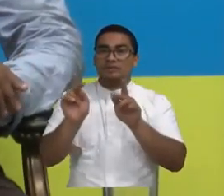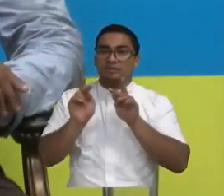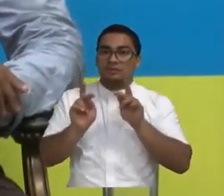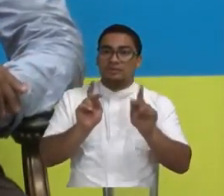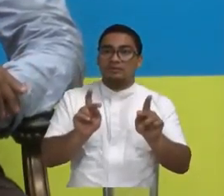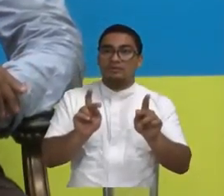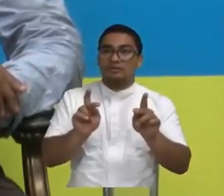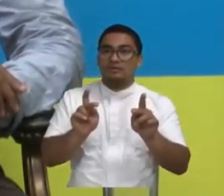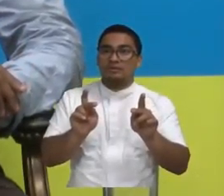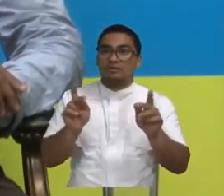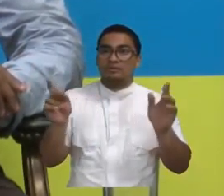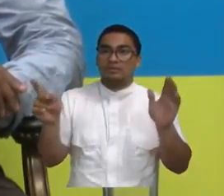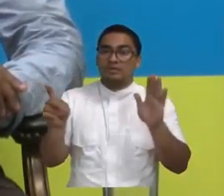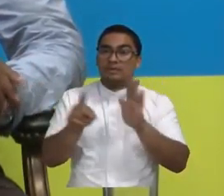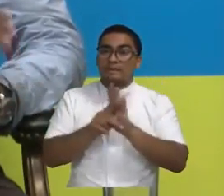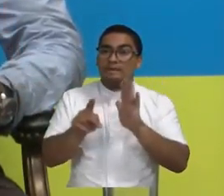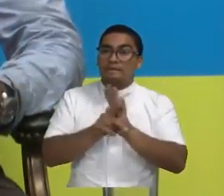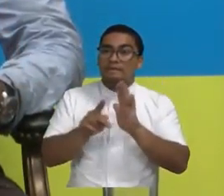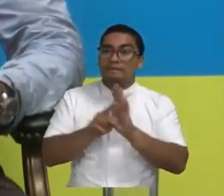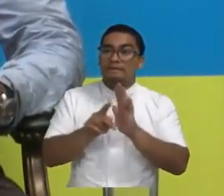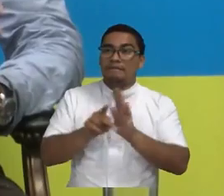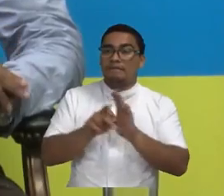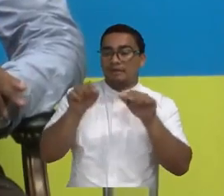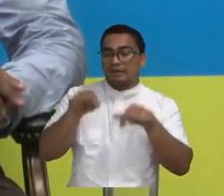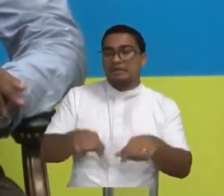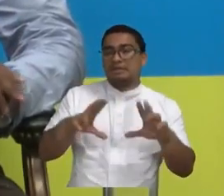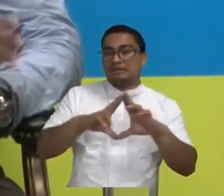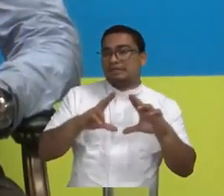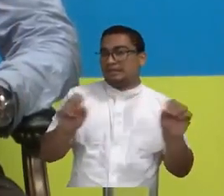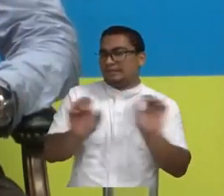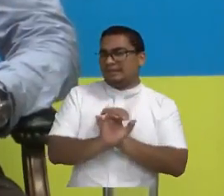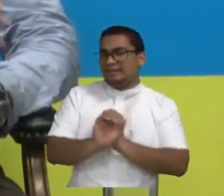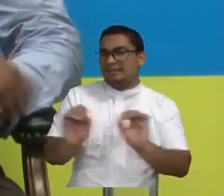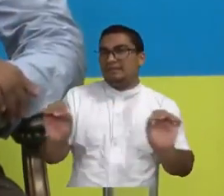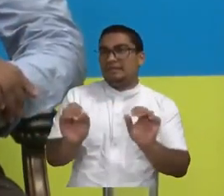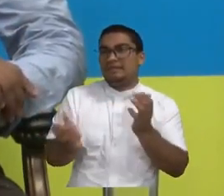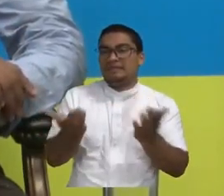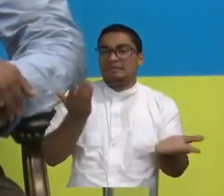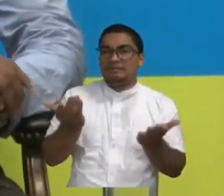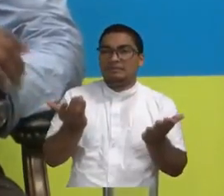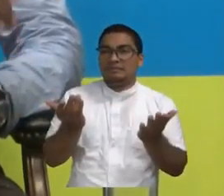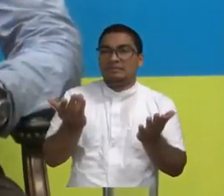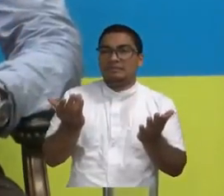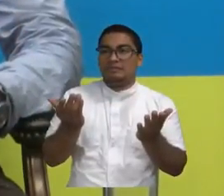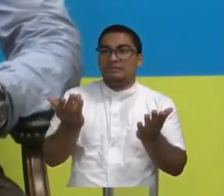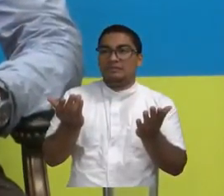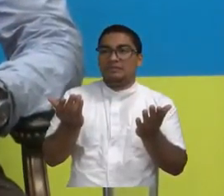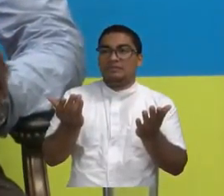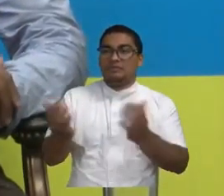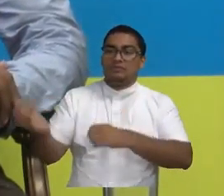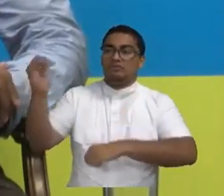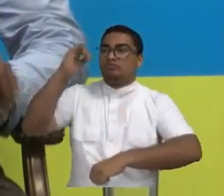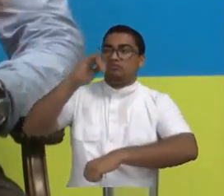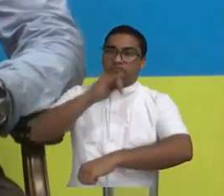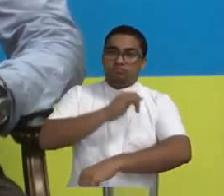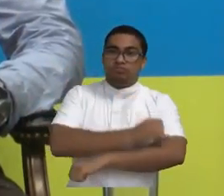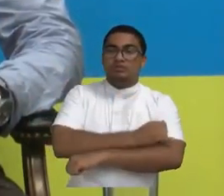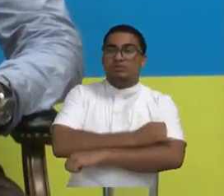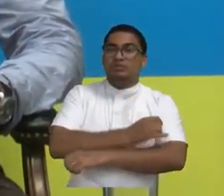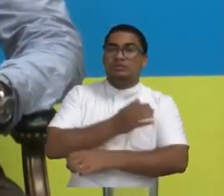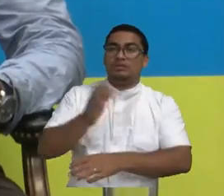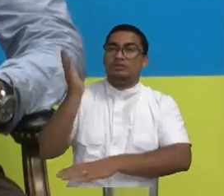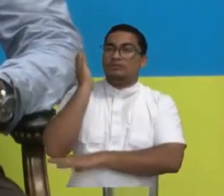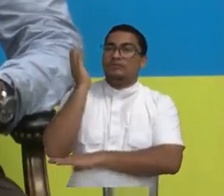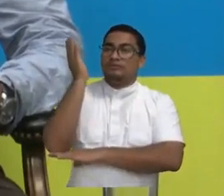condición de riesgo ha sido detectada en nuestro país, ya sea por la entrada del aeropuerto internacional y los